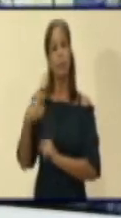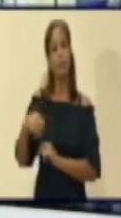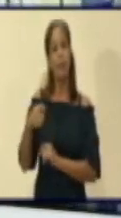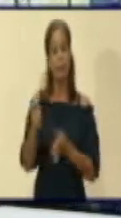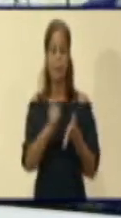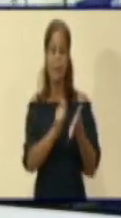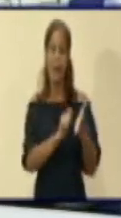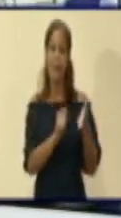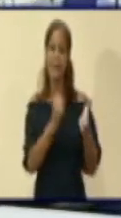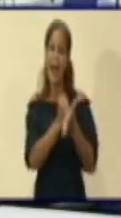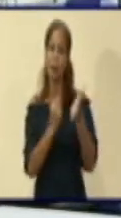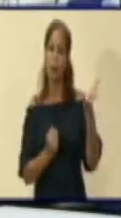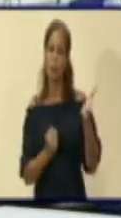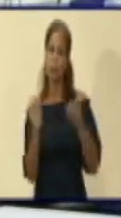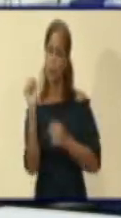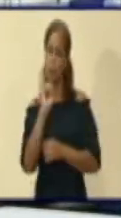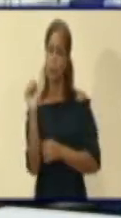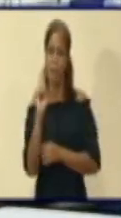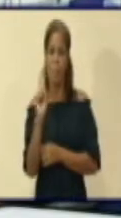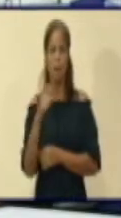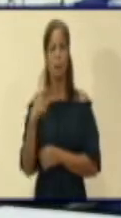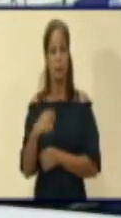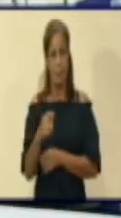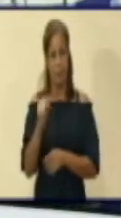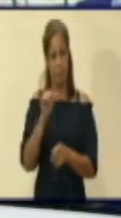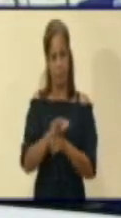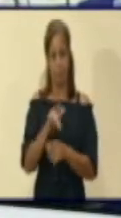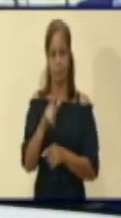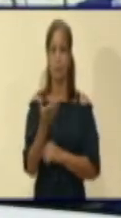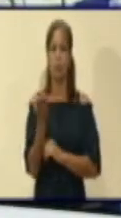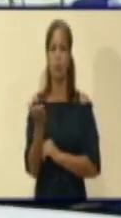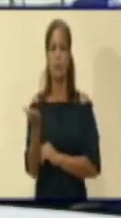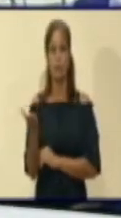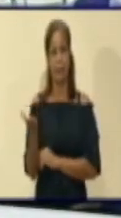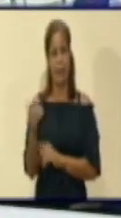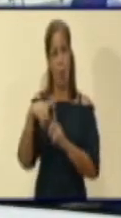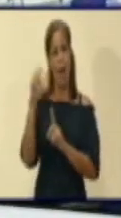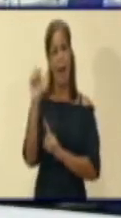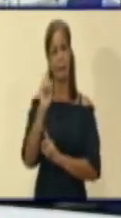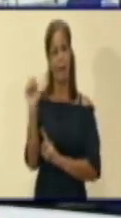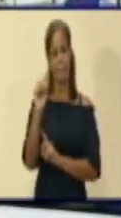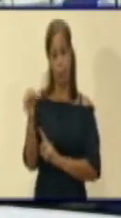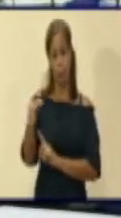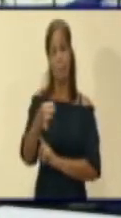tráfico y se tramita. Esas son las medidas, Yonel y demás compañeros, del sector de transporte que, reitero, son